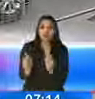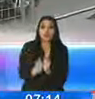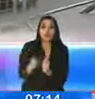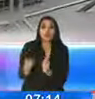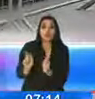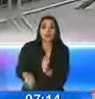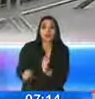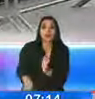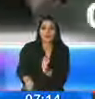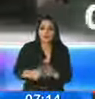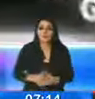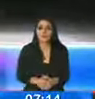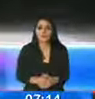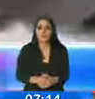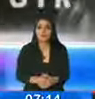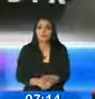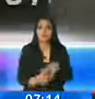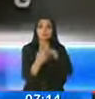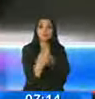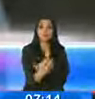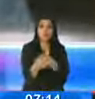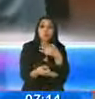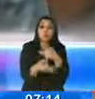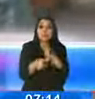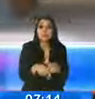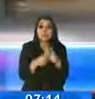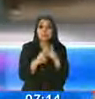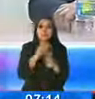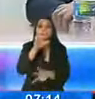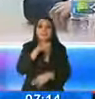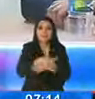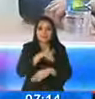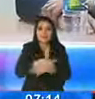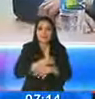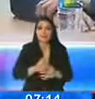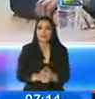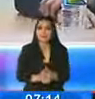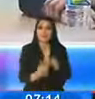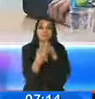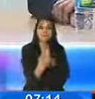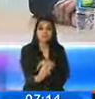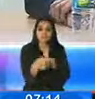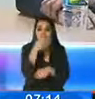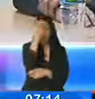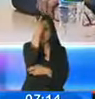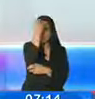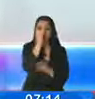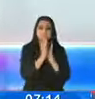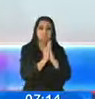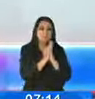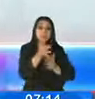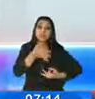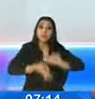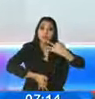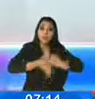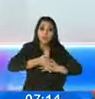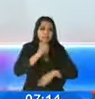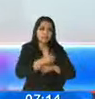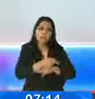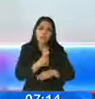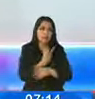Eduardo Franco Loor. La audiencia inició a las 15 horas. Ya en la audiencia, Jorge Glass solicitó a los jueces que ordenaran